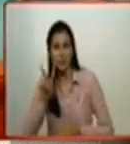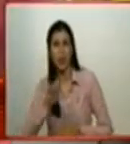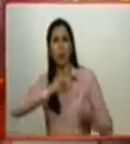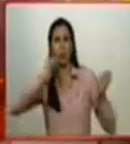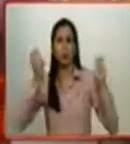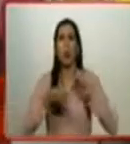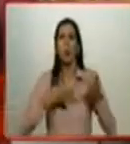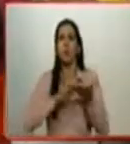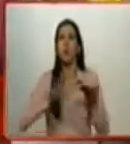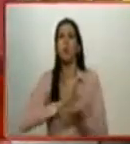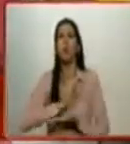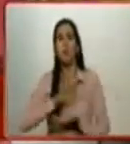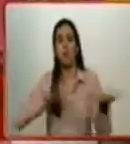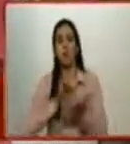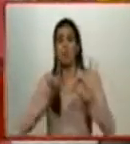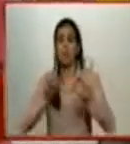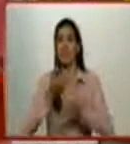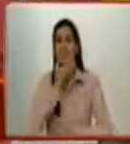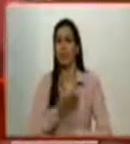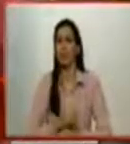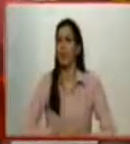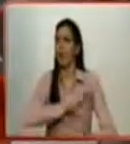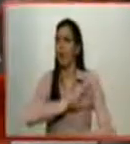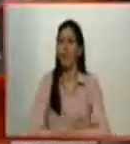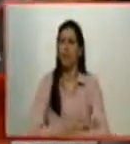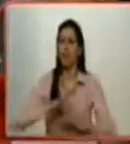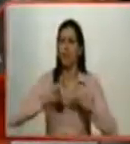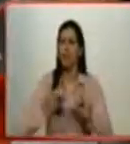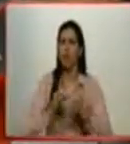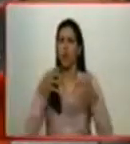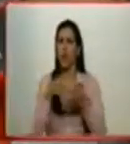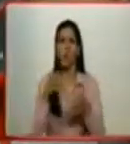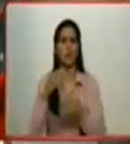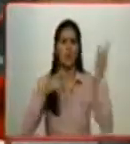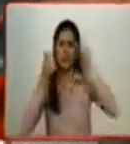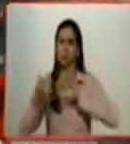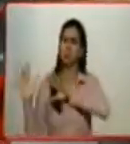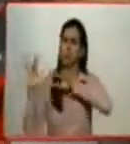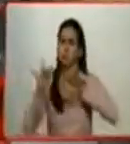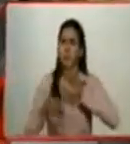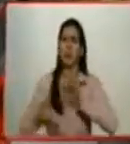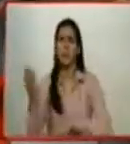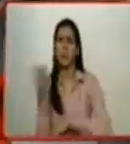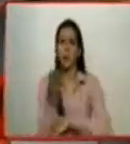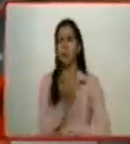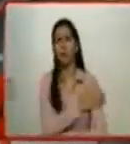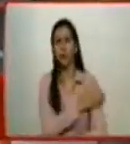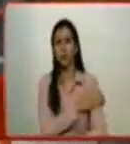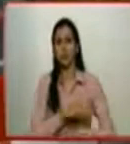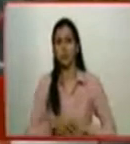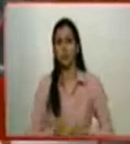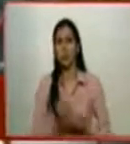que tenemos. El día 6 de diciembre toda la furia bolivariana revolucionaria va a salir a arrollar a la oligarquía para